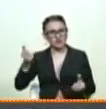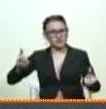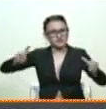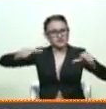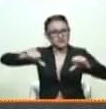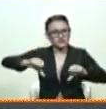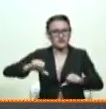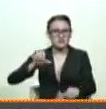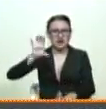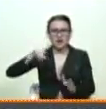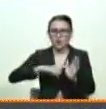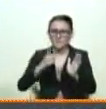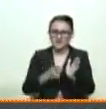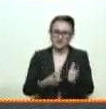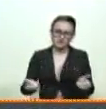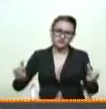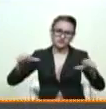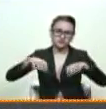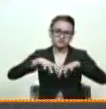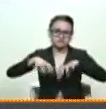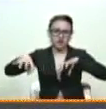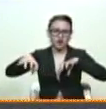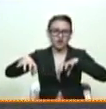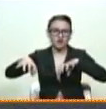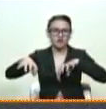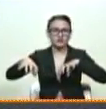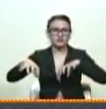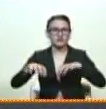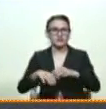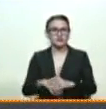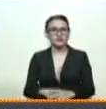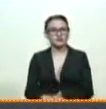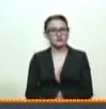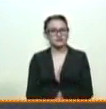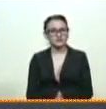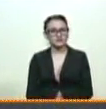destruyeron un país completo, lo dividieron, lo fracturaron